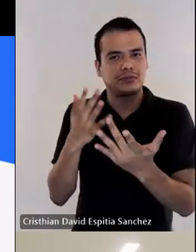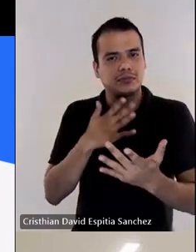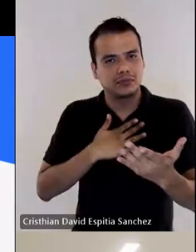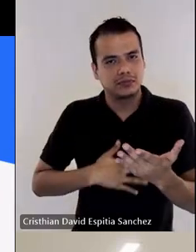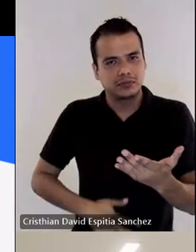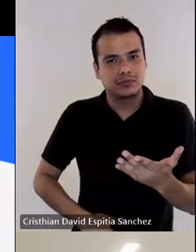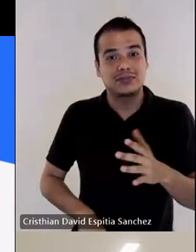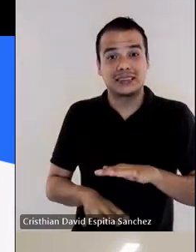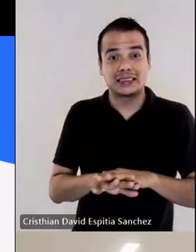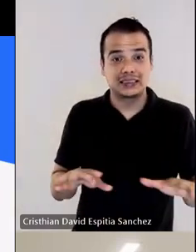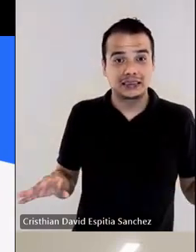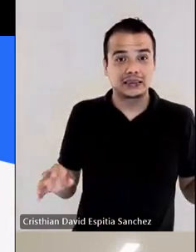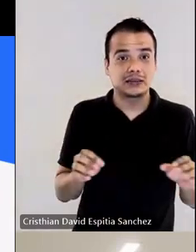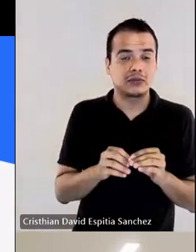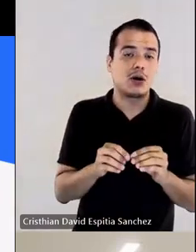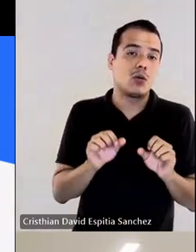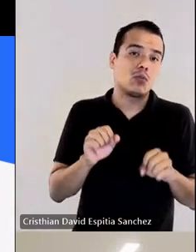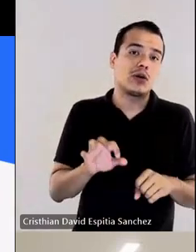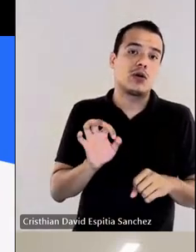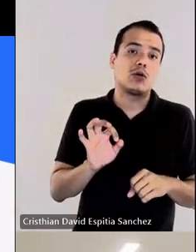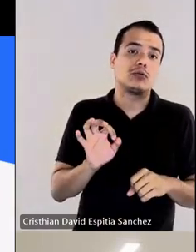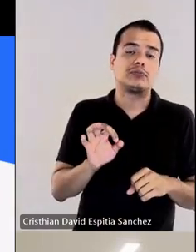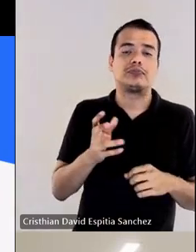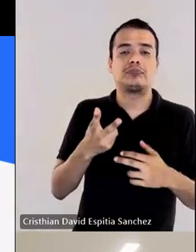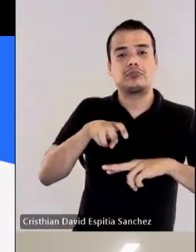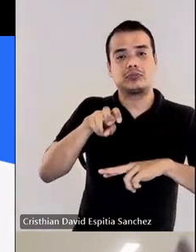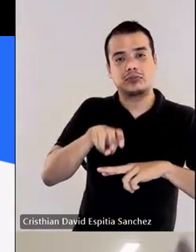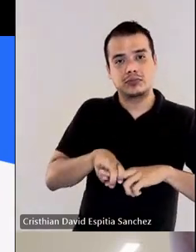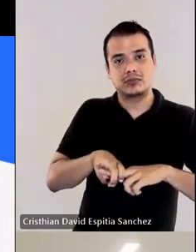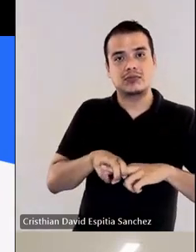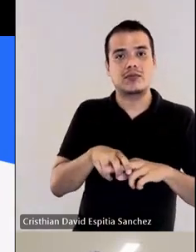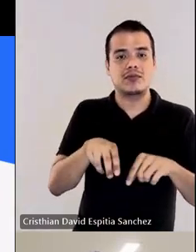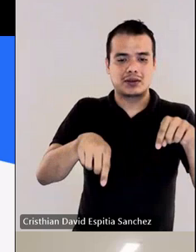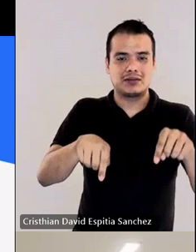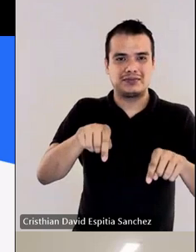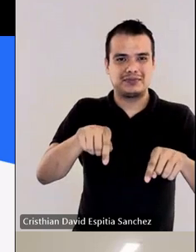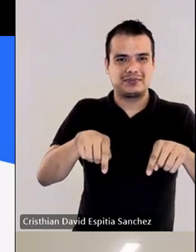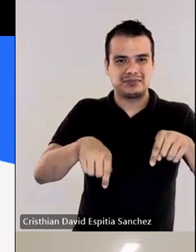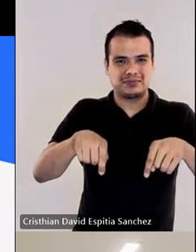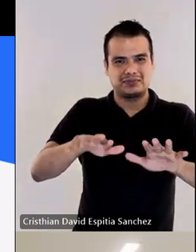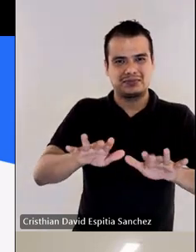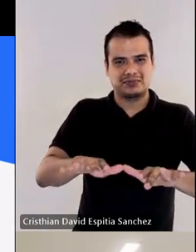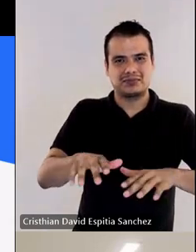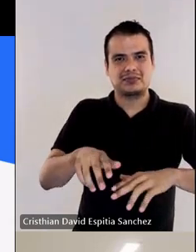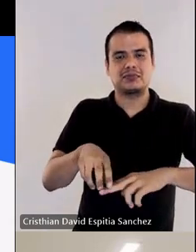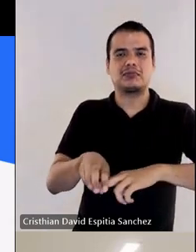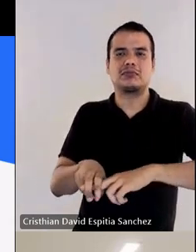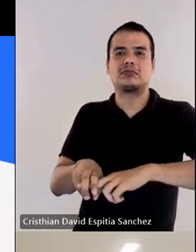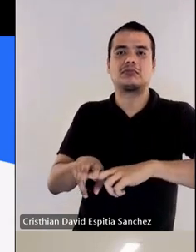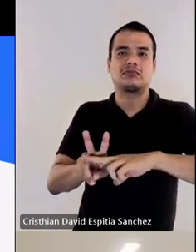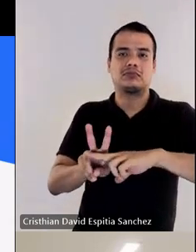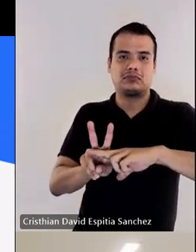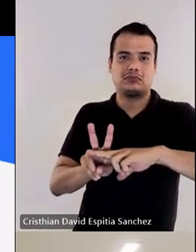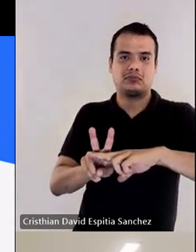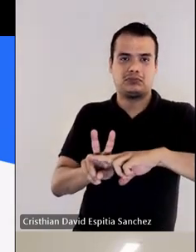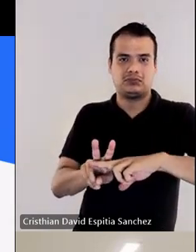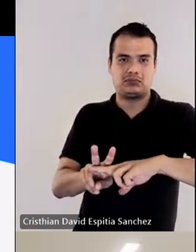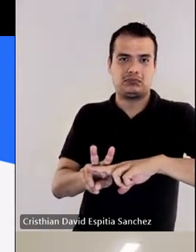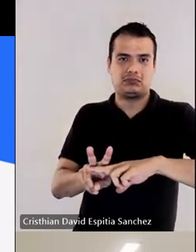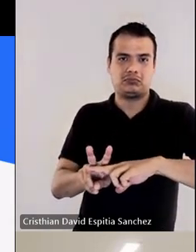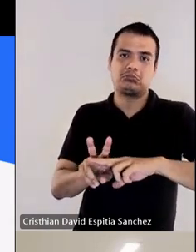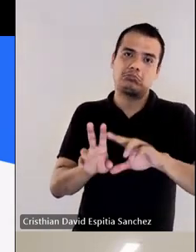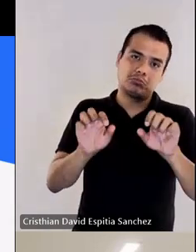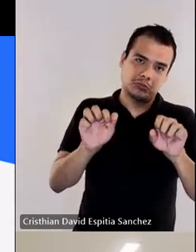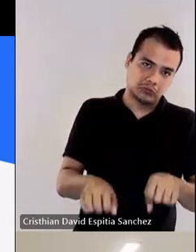elevémosle los piecitos, ya sea con una silla, con una caja, reposados contra una pared. Y en caso